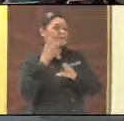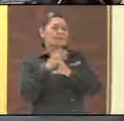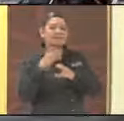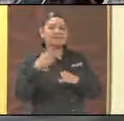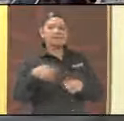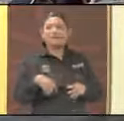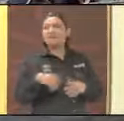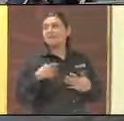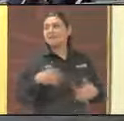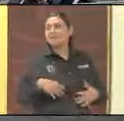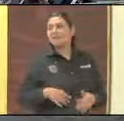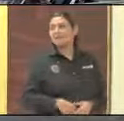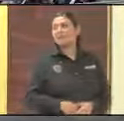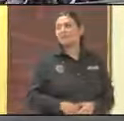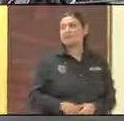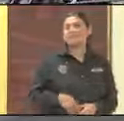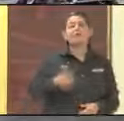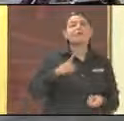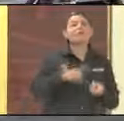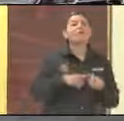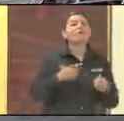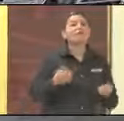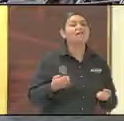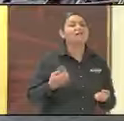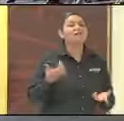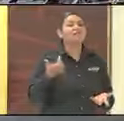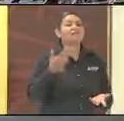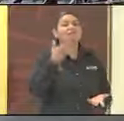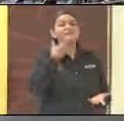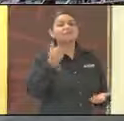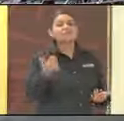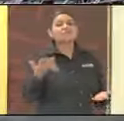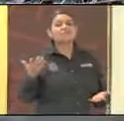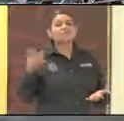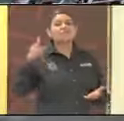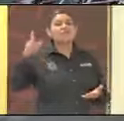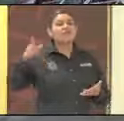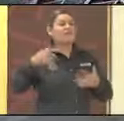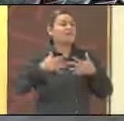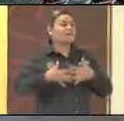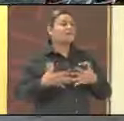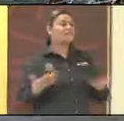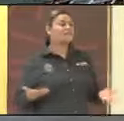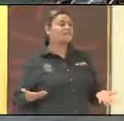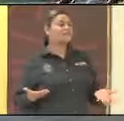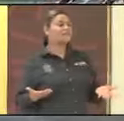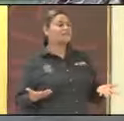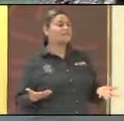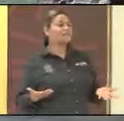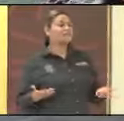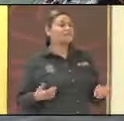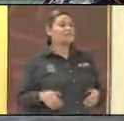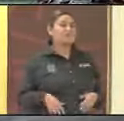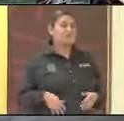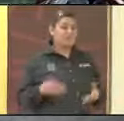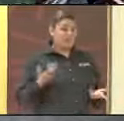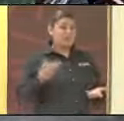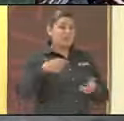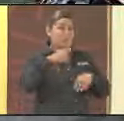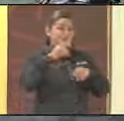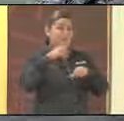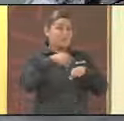ahorita? Está en la agencia, nos falló y está en la agencia, ¿verdad? Modelo